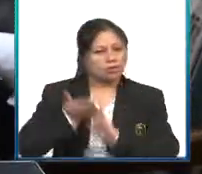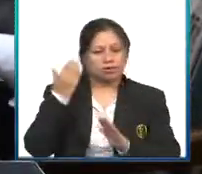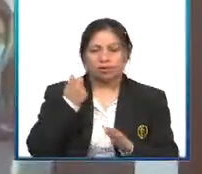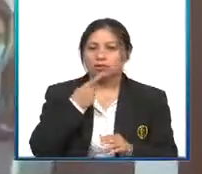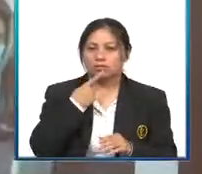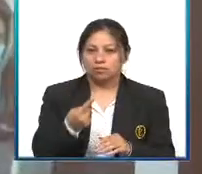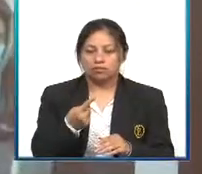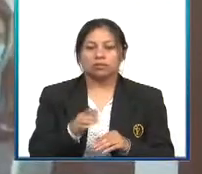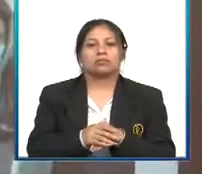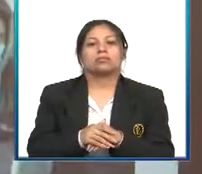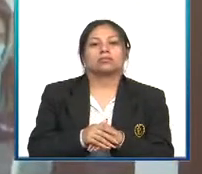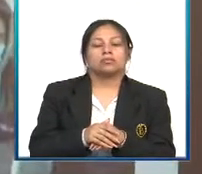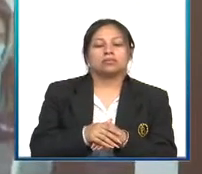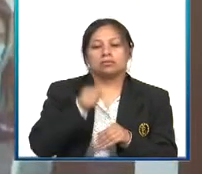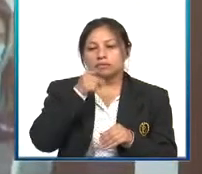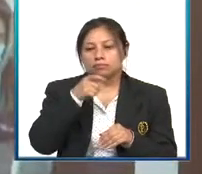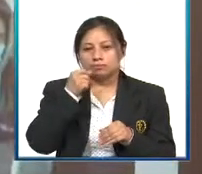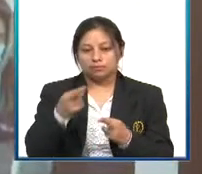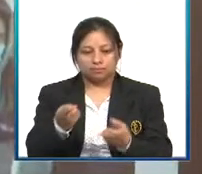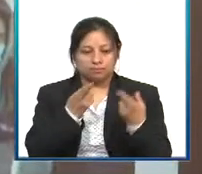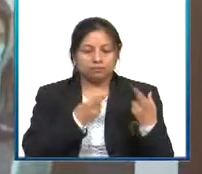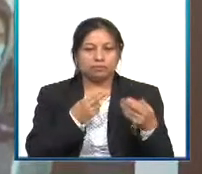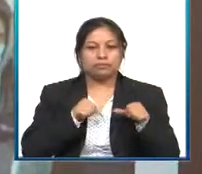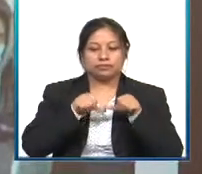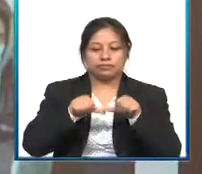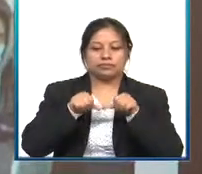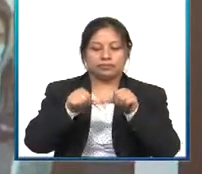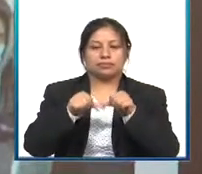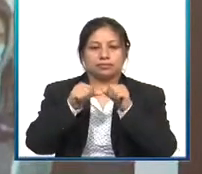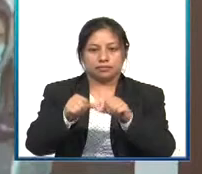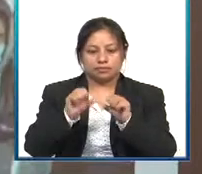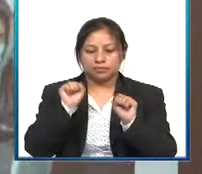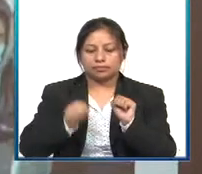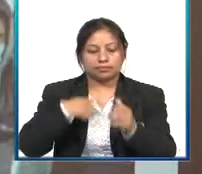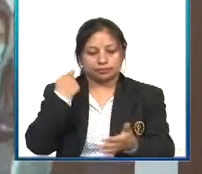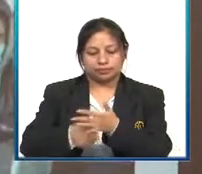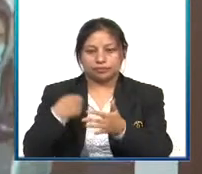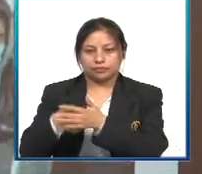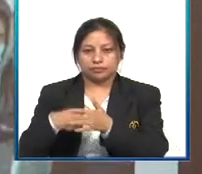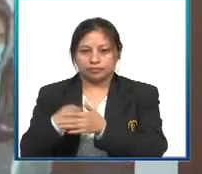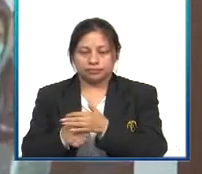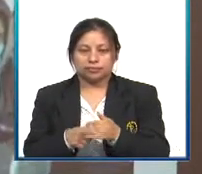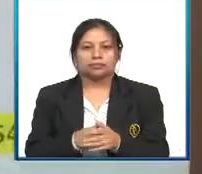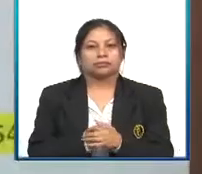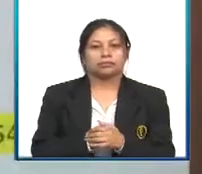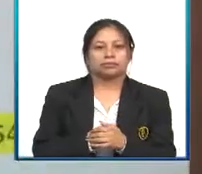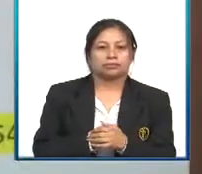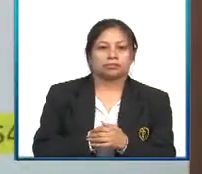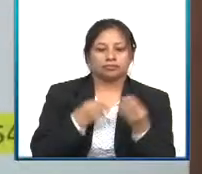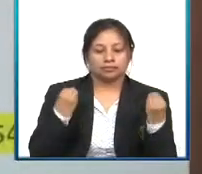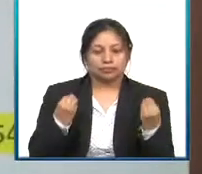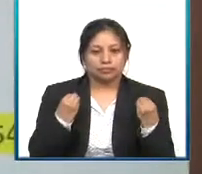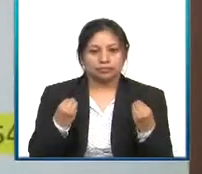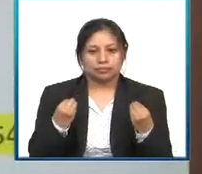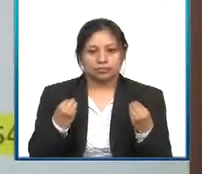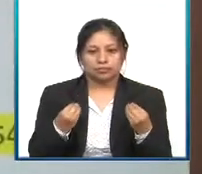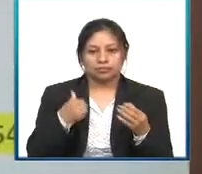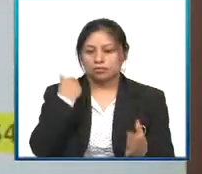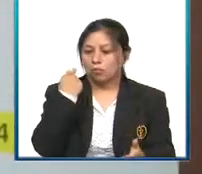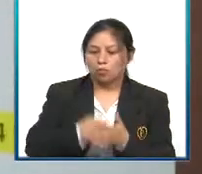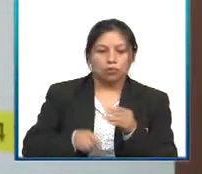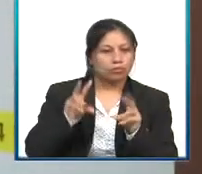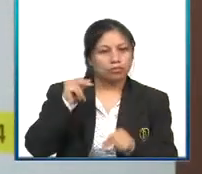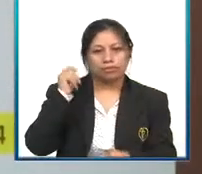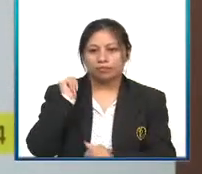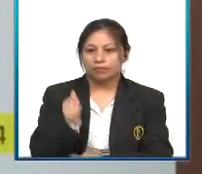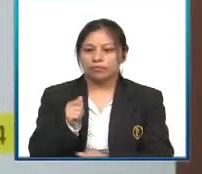extras. Añade que las denuncias recibidas se darán seguimiento y podrán sancionar a los infractores. En tanto, si la multa no es cancelada,